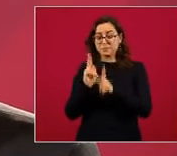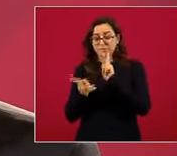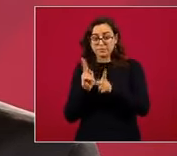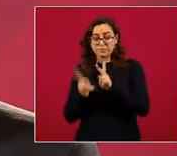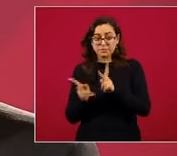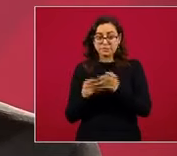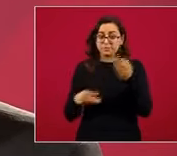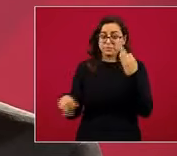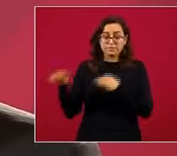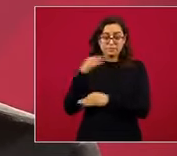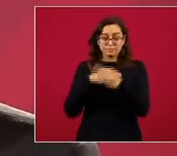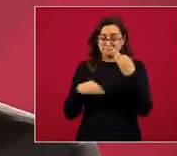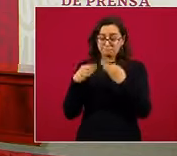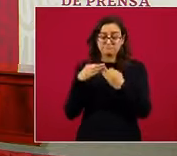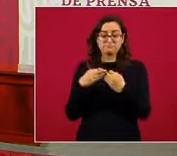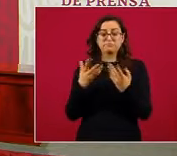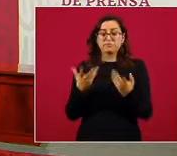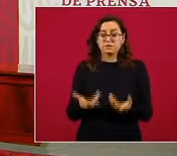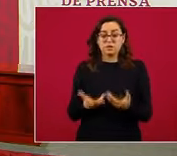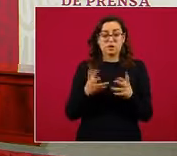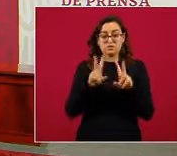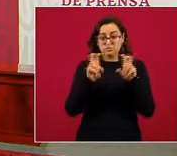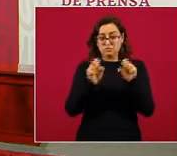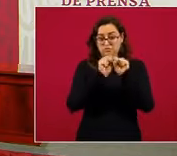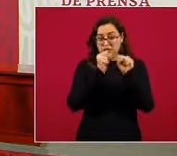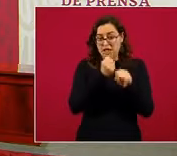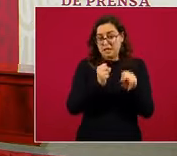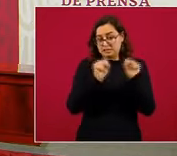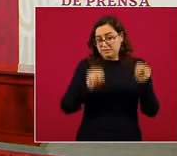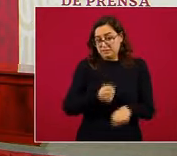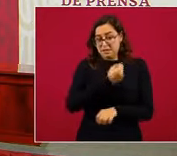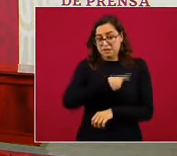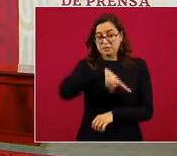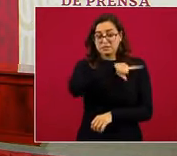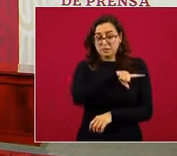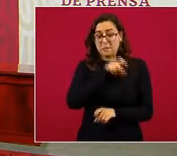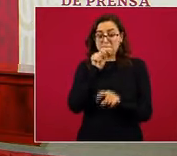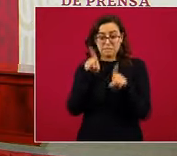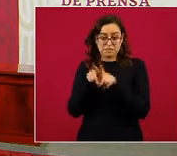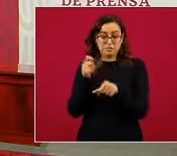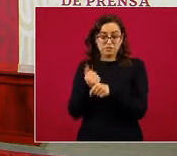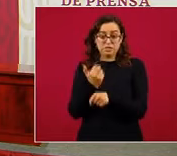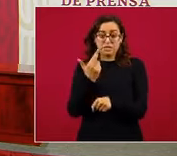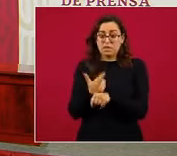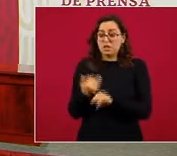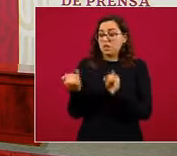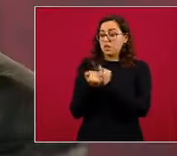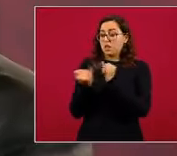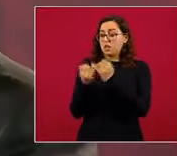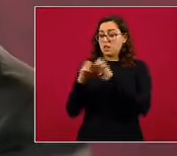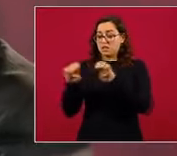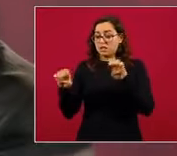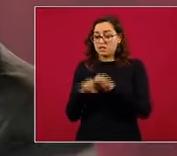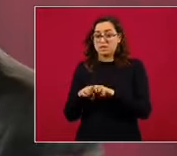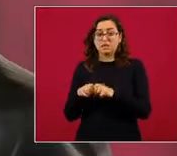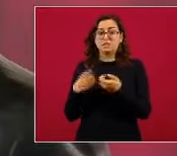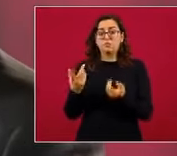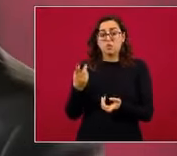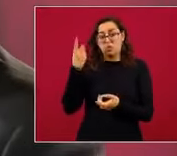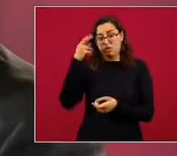sector salud, incluido mi secretario, el doctor Jorge Alcocer, y el equipo de la doctora Sheinbaum, y estuvimos viendo los